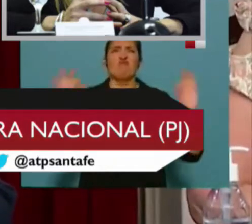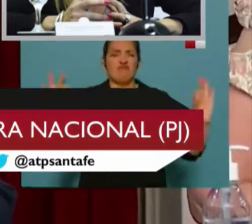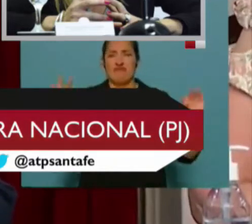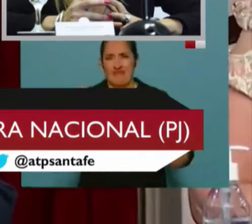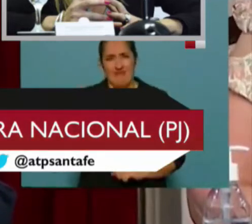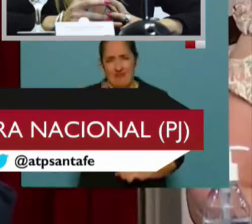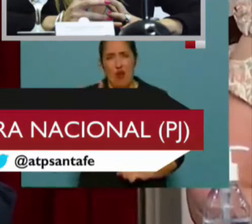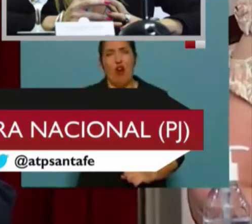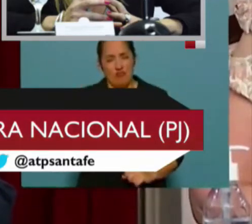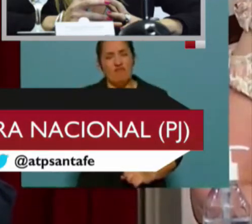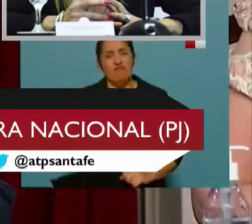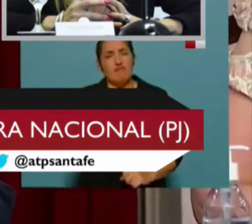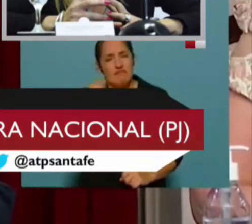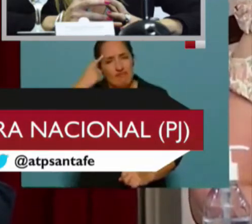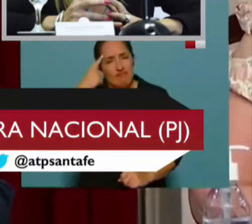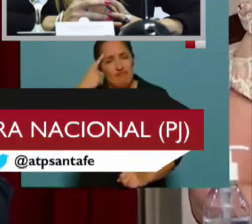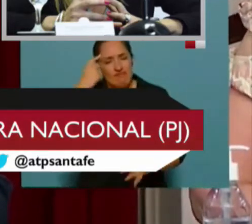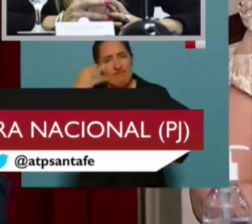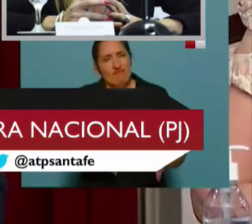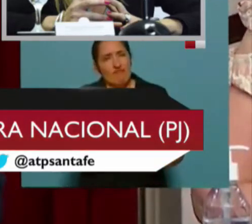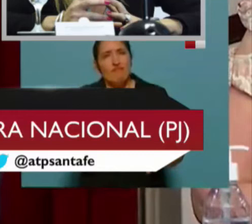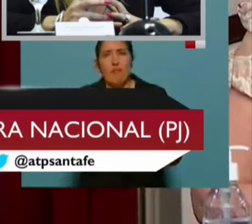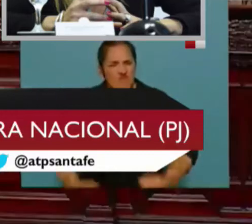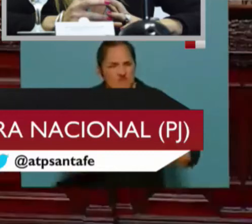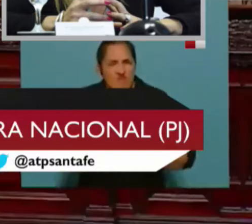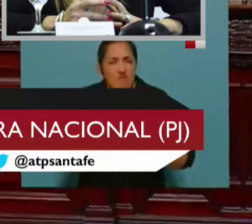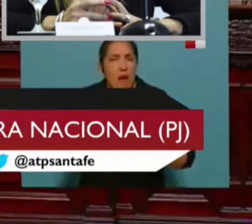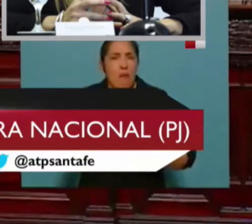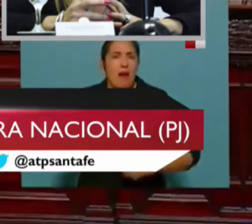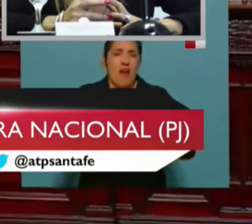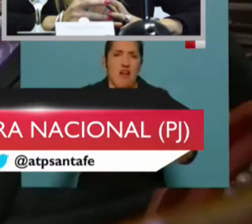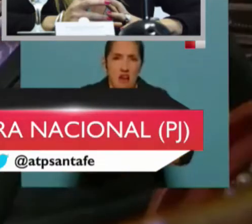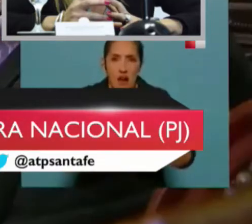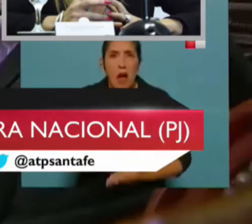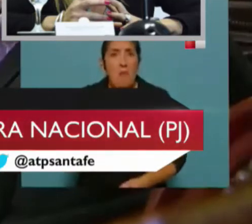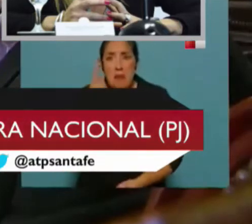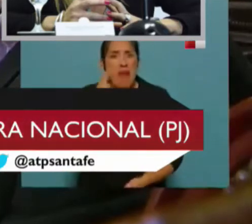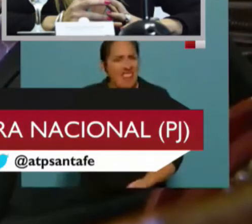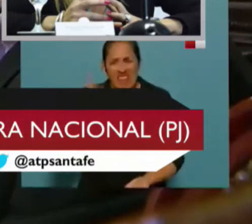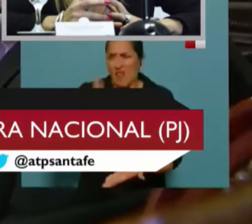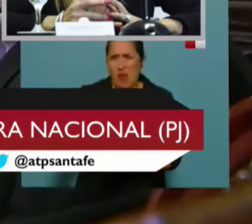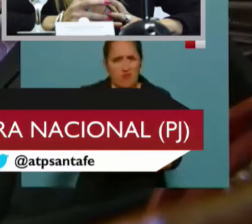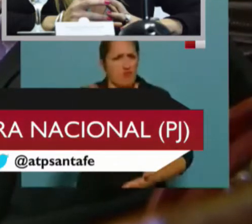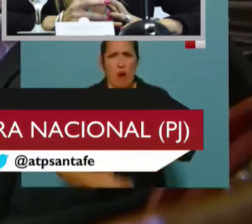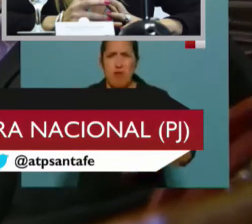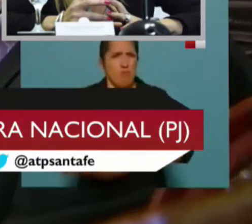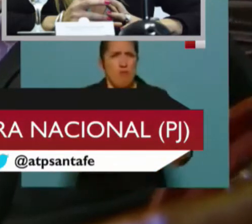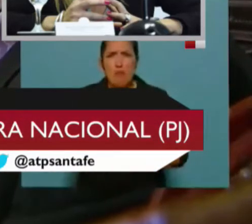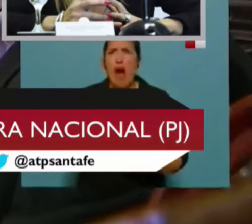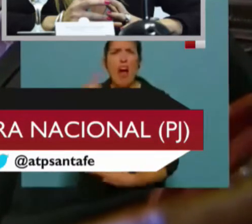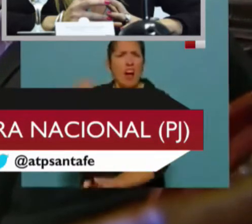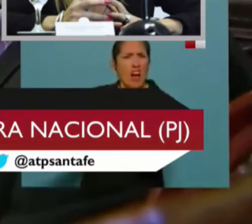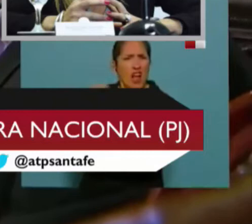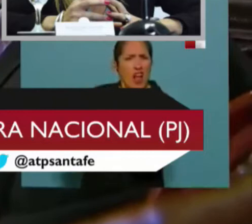múltiples políticas que no se puede llevar adelante teniendo vencimientos de más de casi 5.000 millones